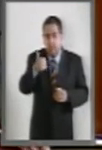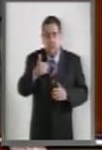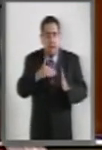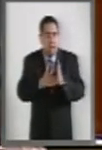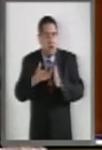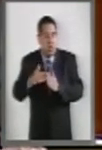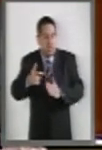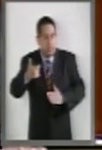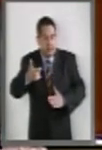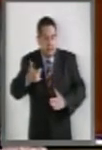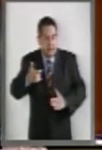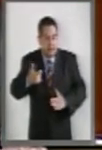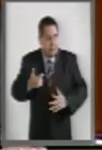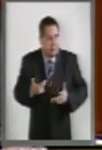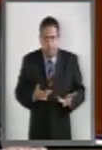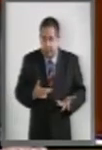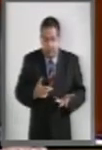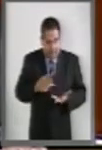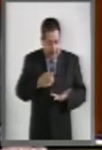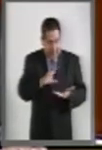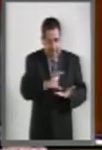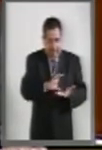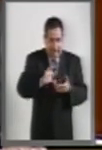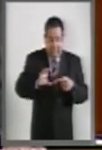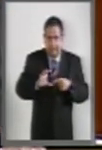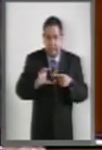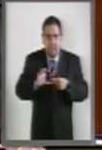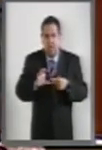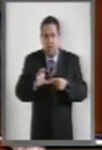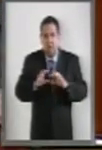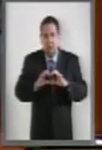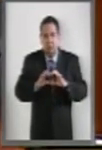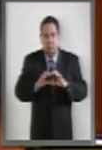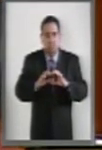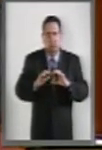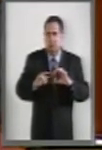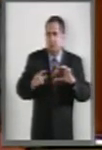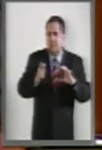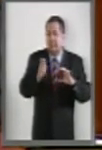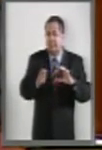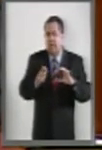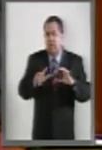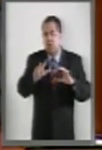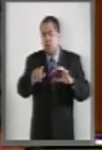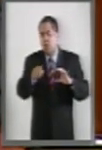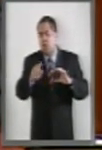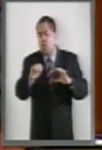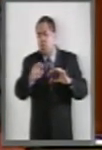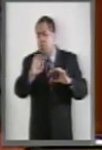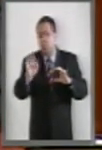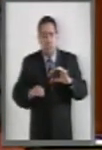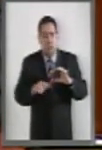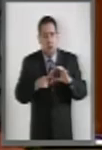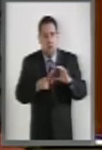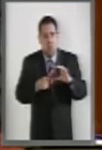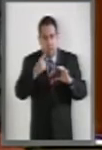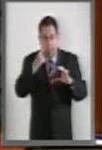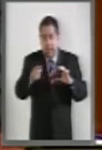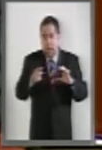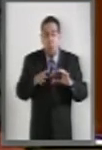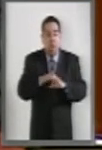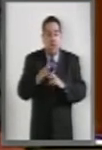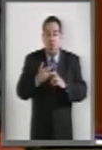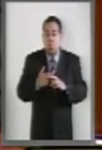568,197.6 millones de pesos, cantidad que supera en 18.9% a los